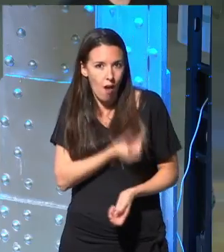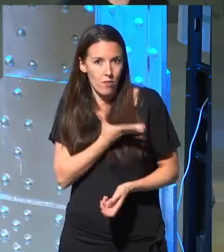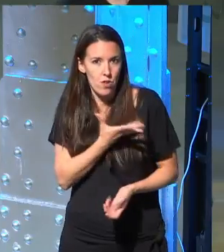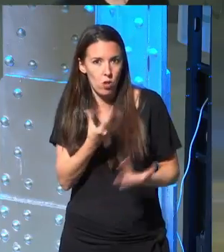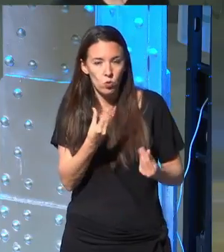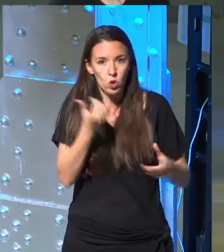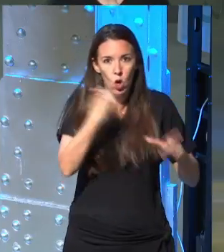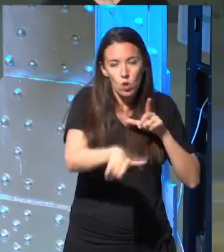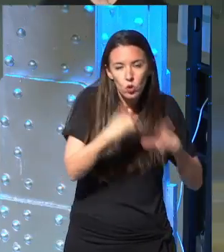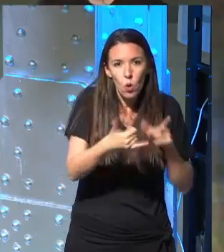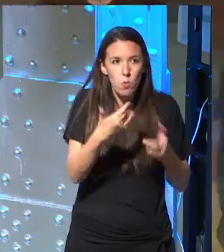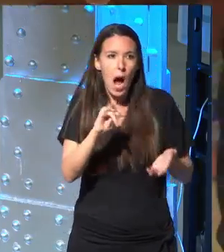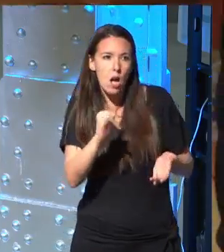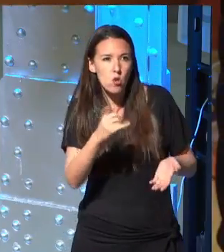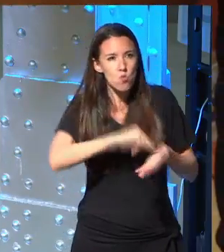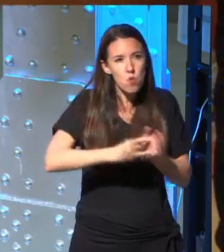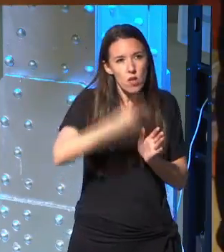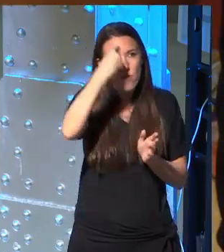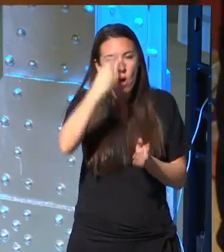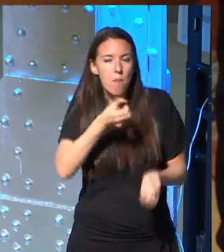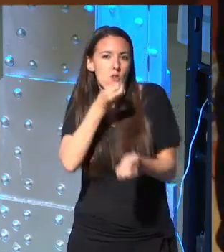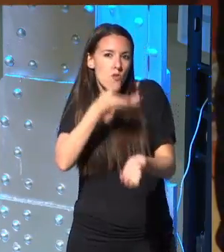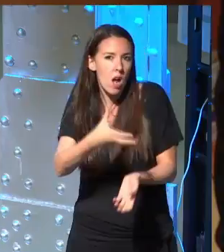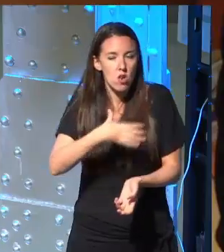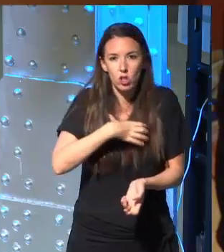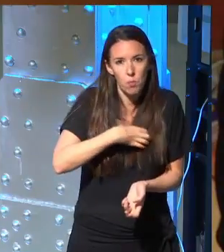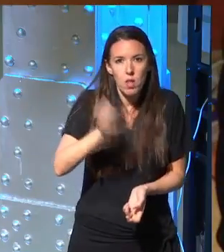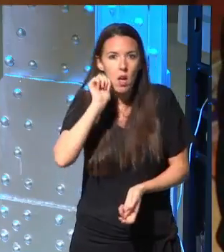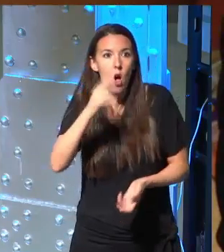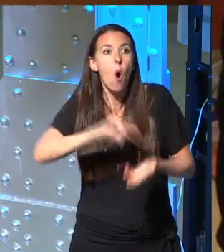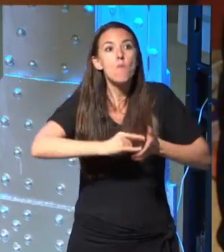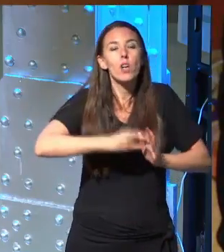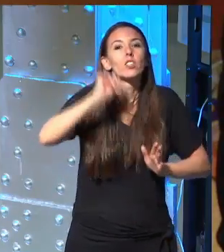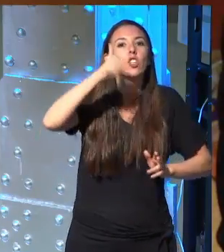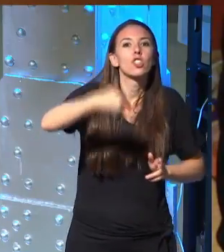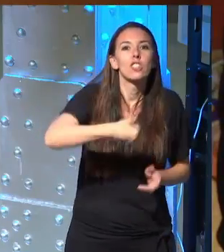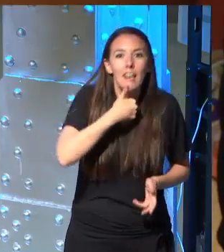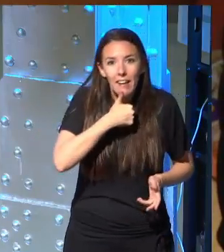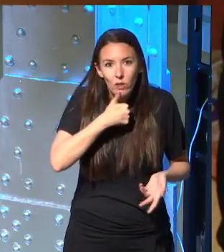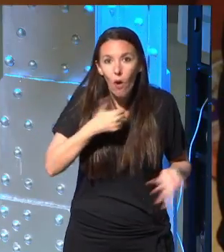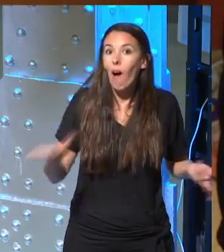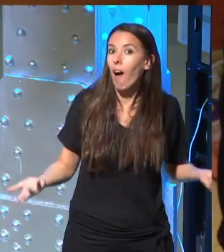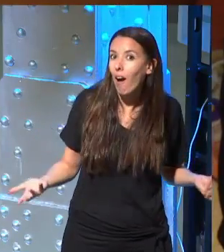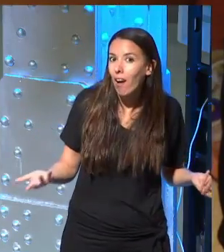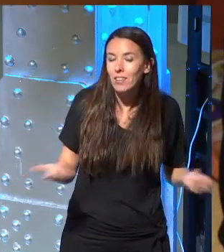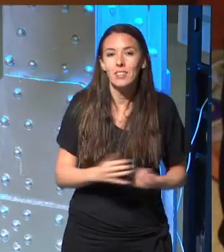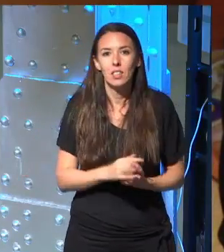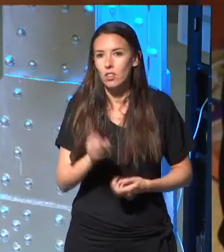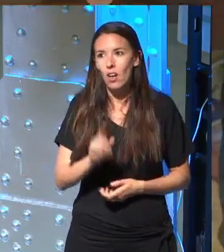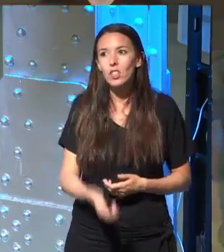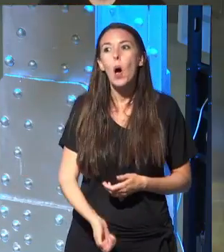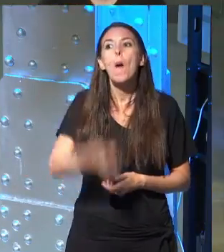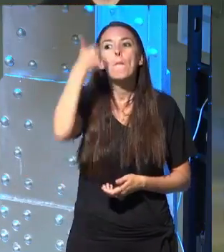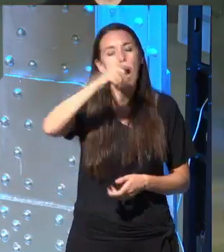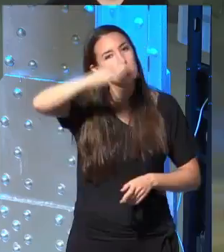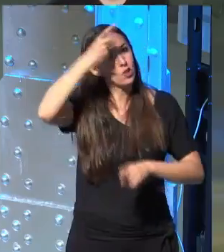a YouTube, de tenemos un proyecto en mente, pero no se puede decir... Proyecto secreto. ¿Proyecto secreto? Proyecto secreto. No, esto es más, es